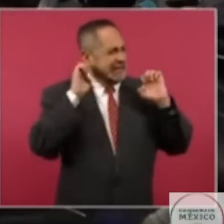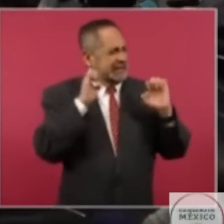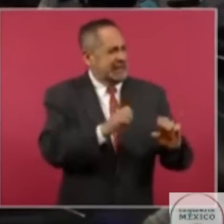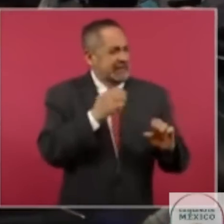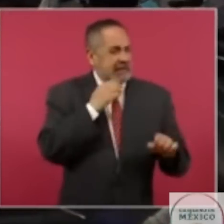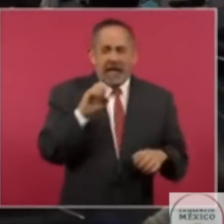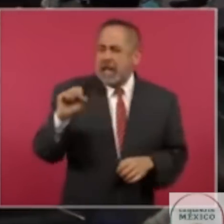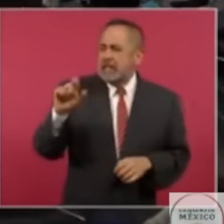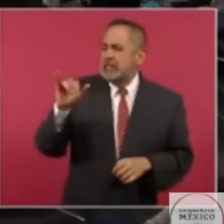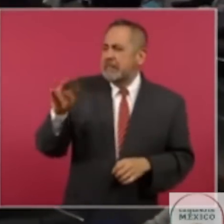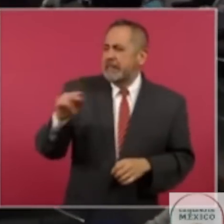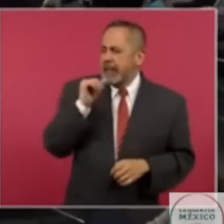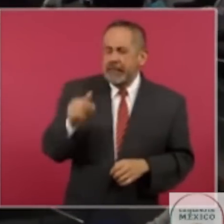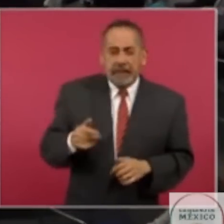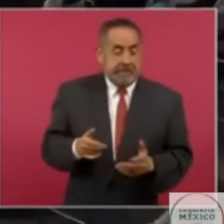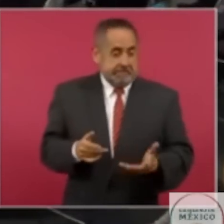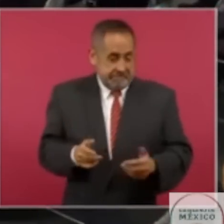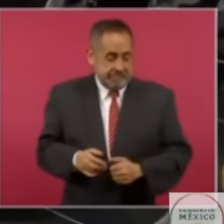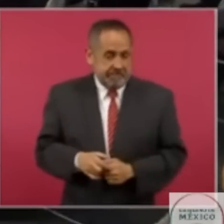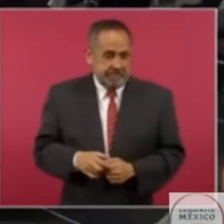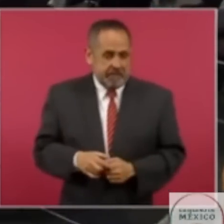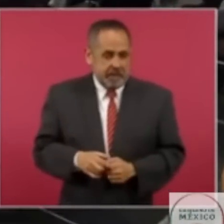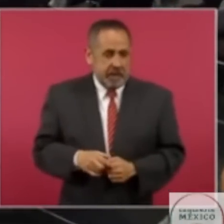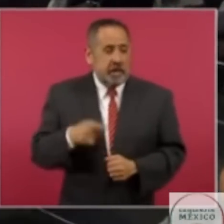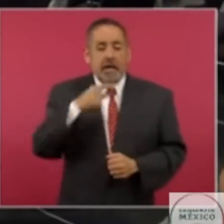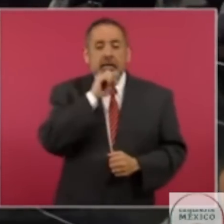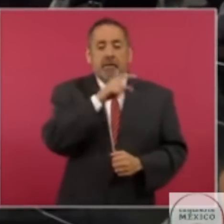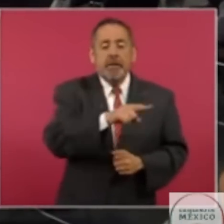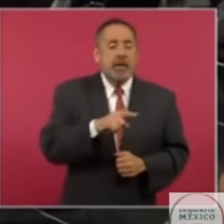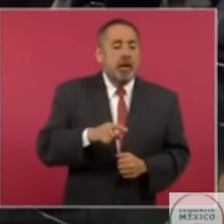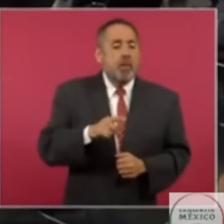De una mansión en Valle de Bravo,